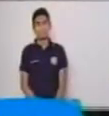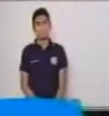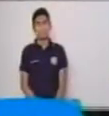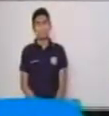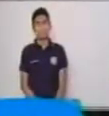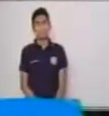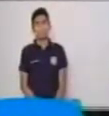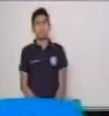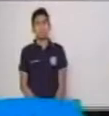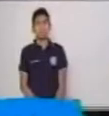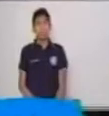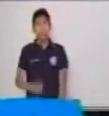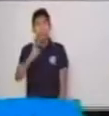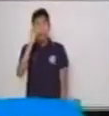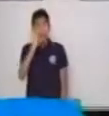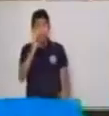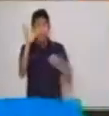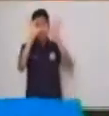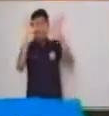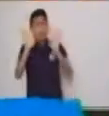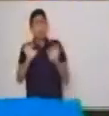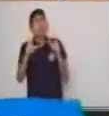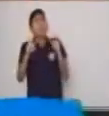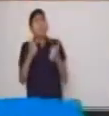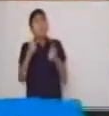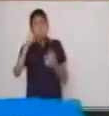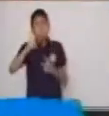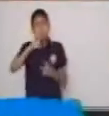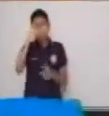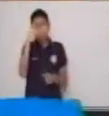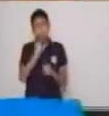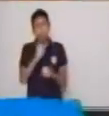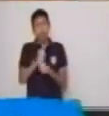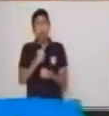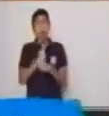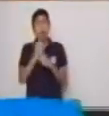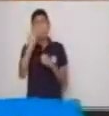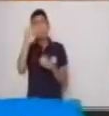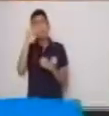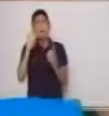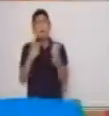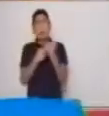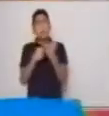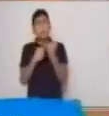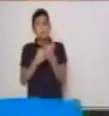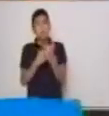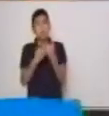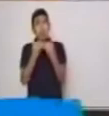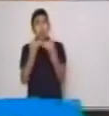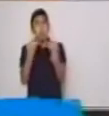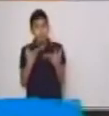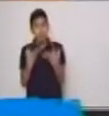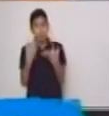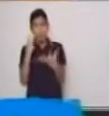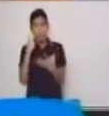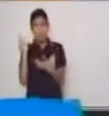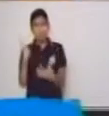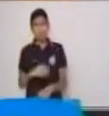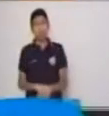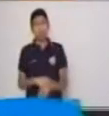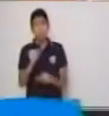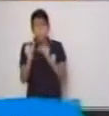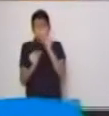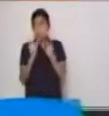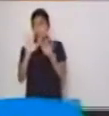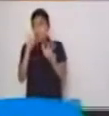Y esta es la forma como queda el planteamiento en forma numérica. Poco a